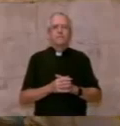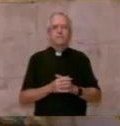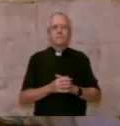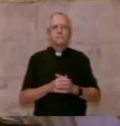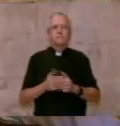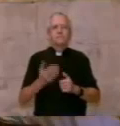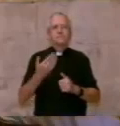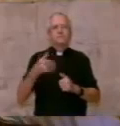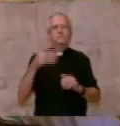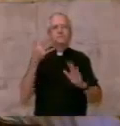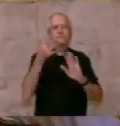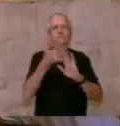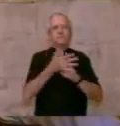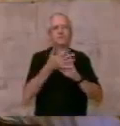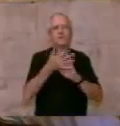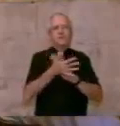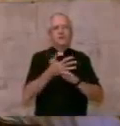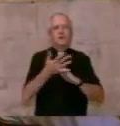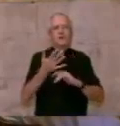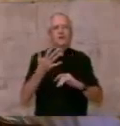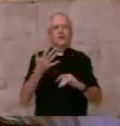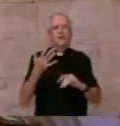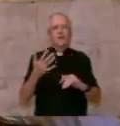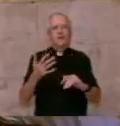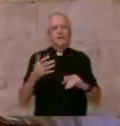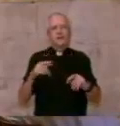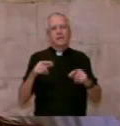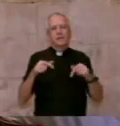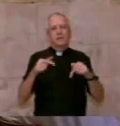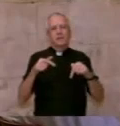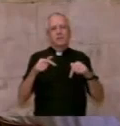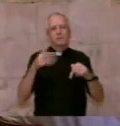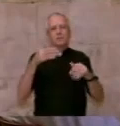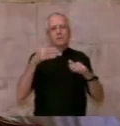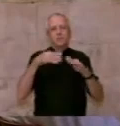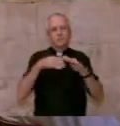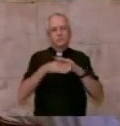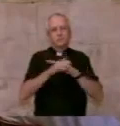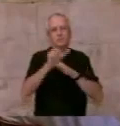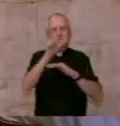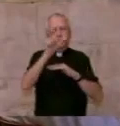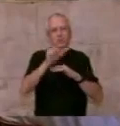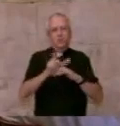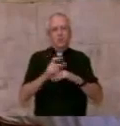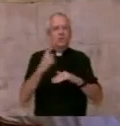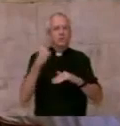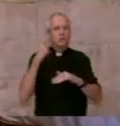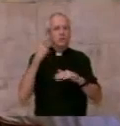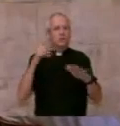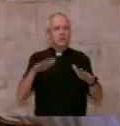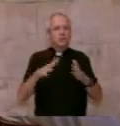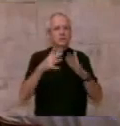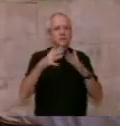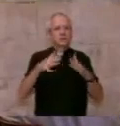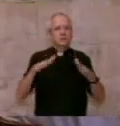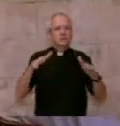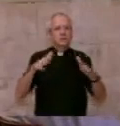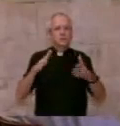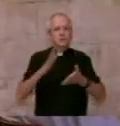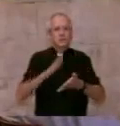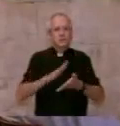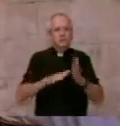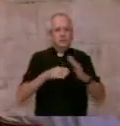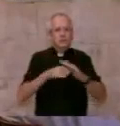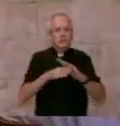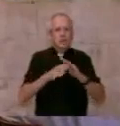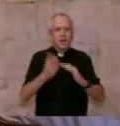vueltas las notas solemnes del Te Deum. Afligido por creer que había llegado tarde, cruzó deprisa la puerta y